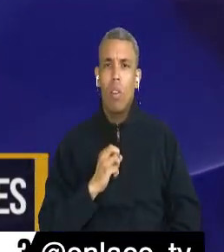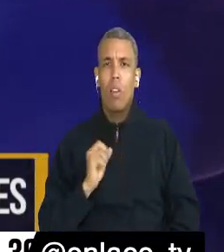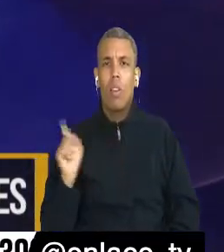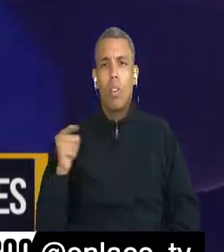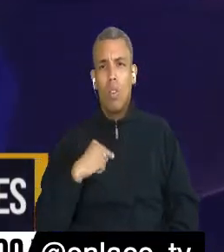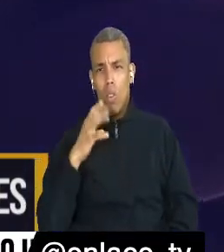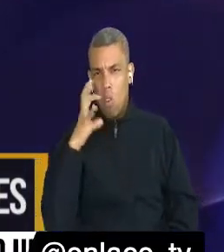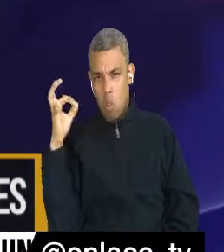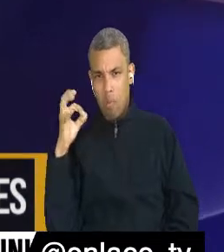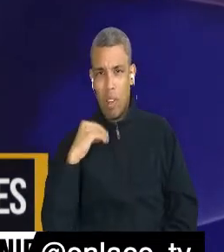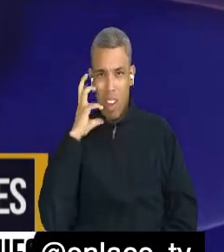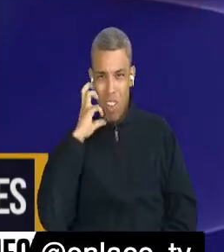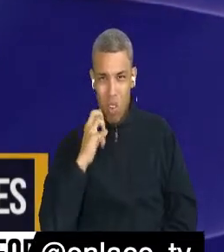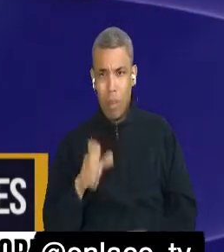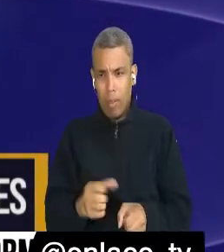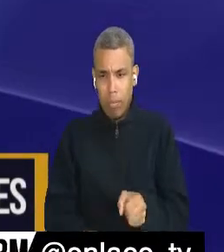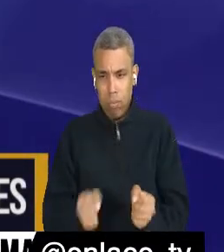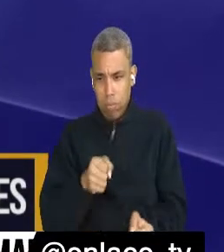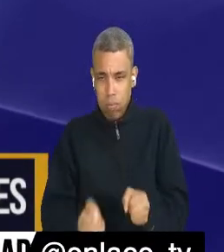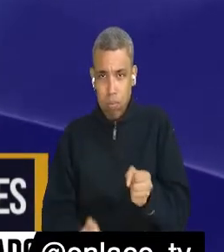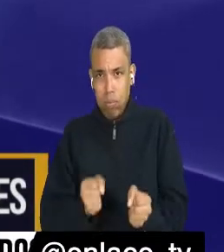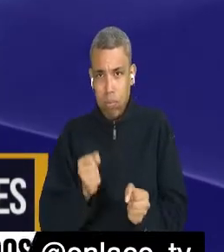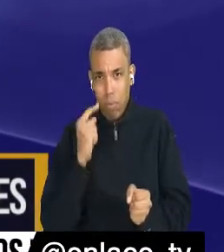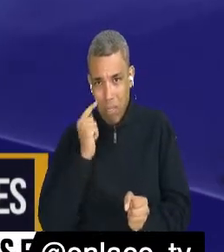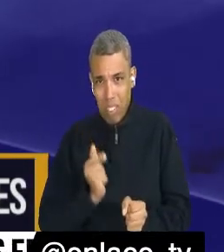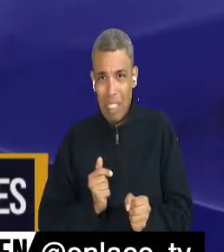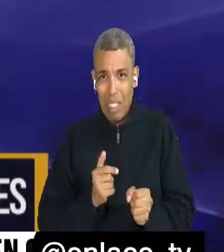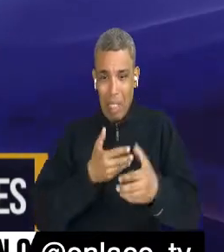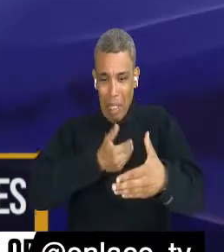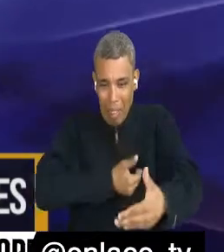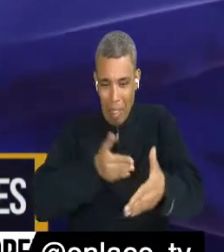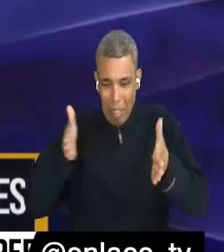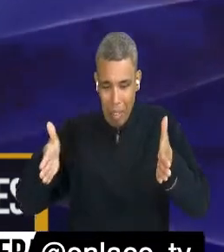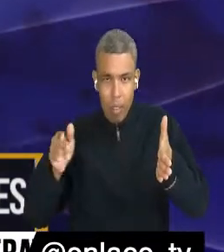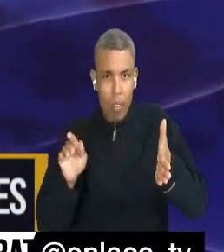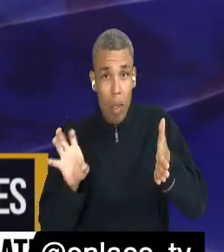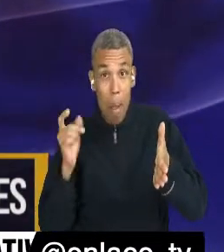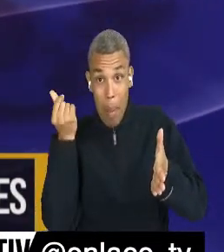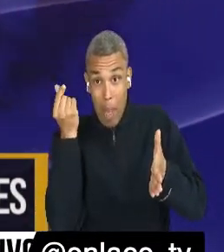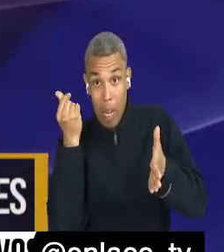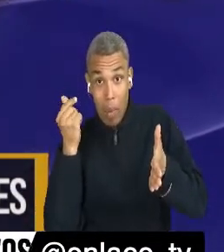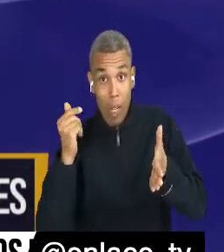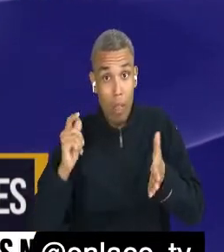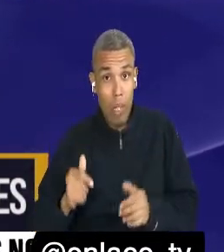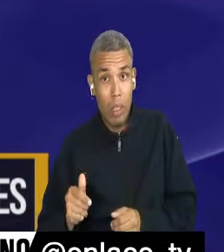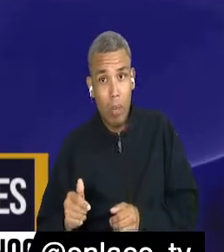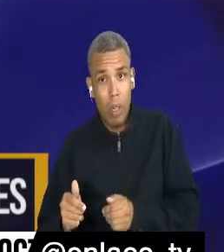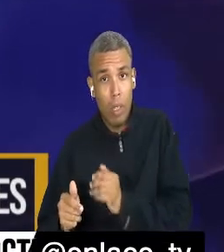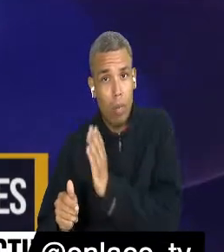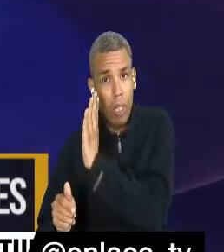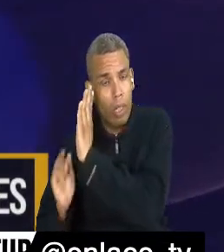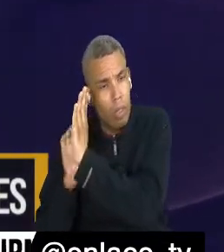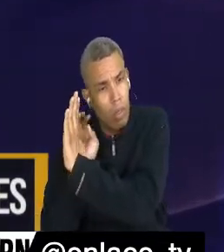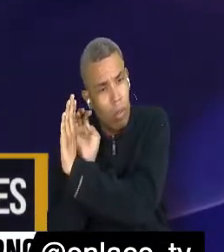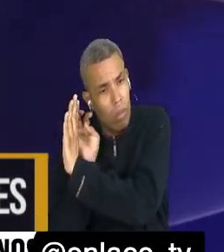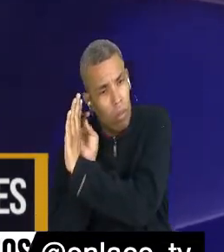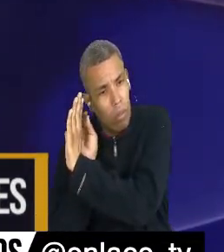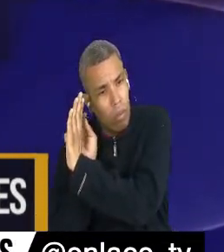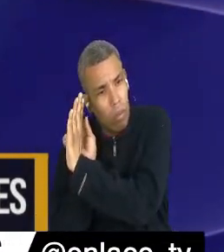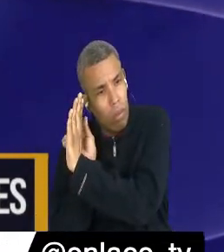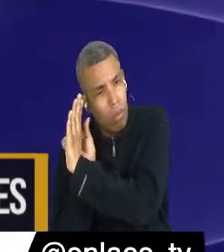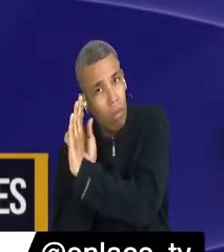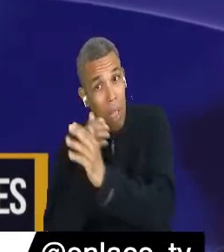los presuntos ladrones con el botín. Una caja fuerte de un local comercial que minutos antes había sido también robado en la población. Mientras